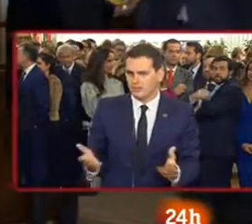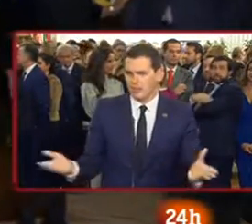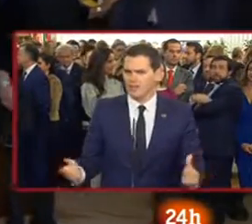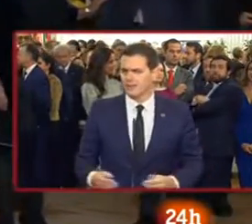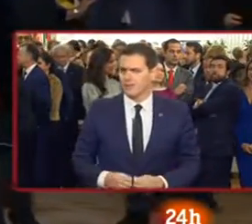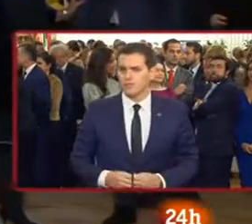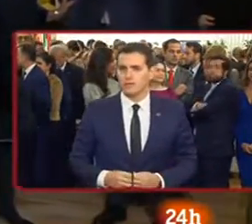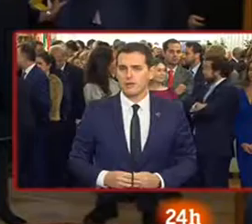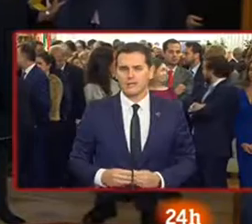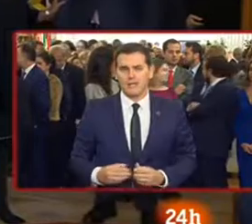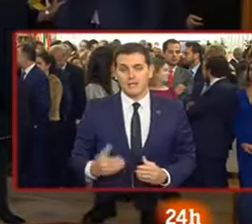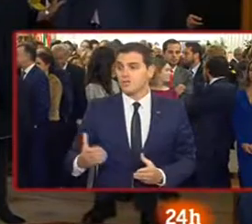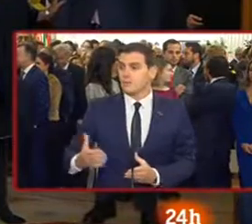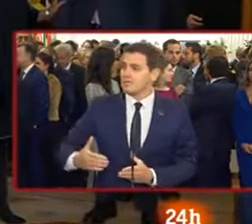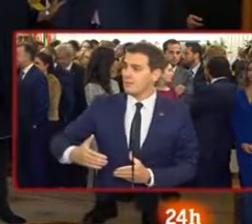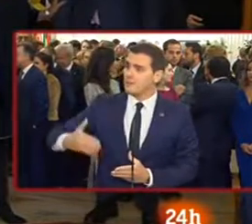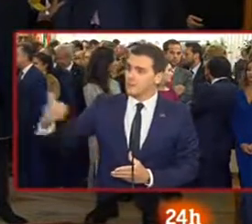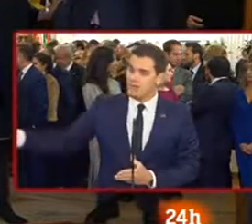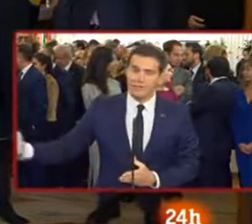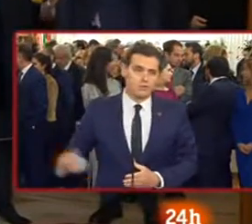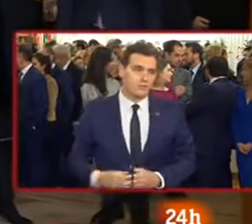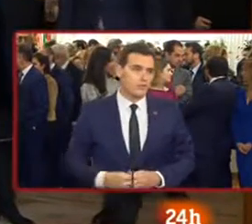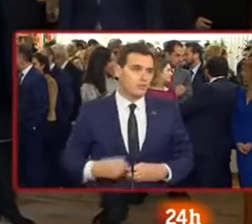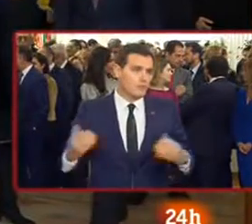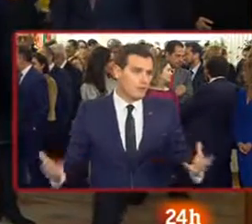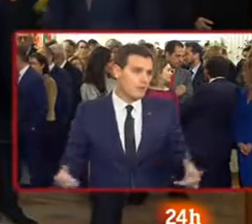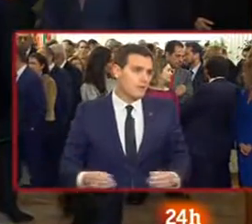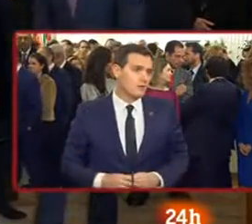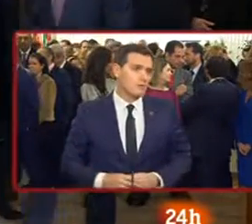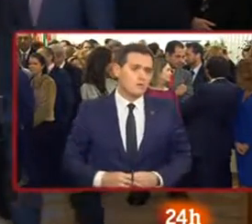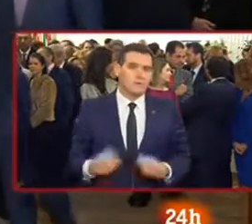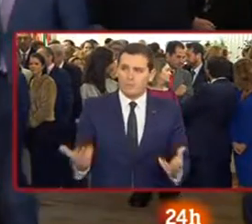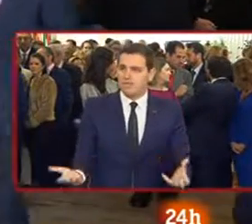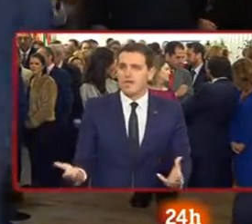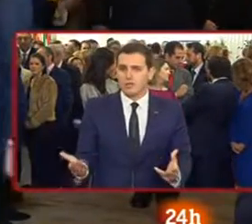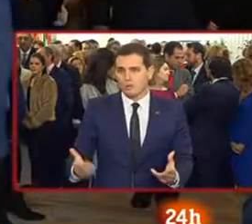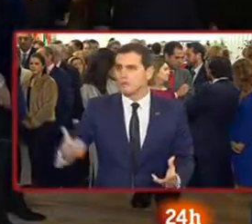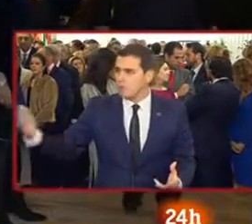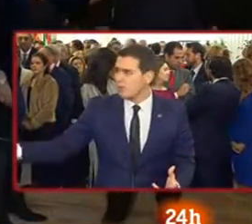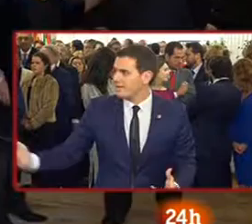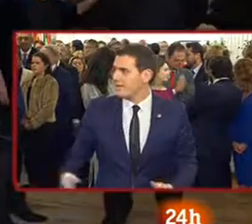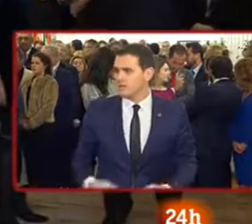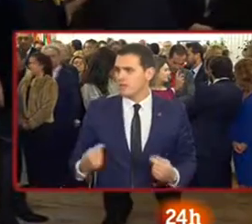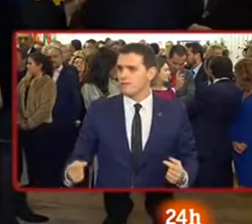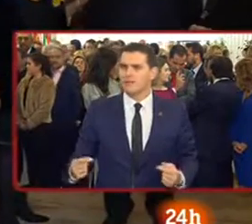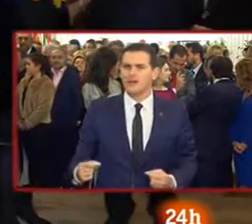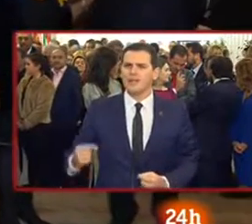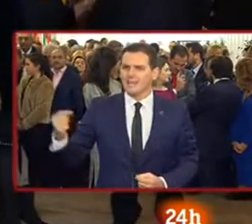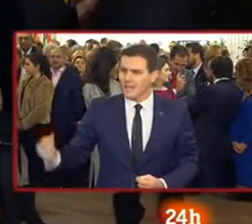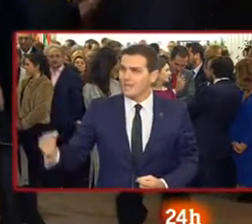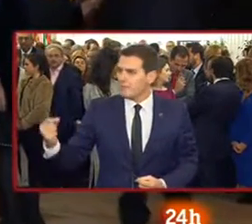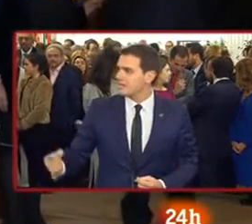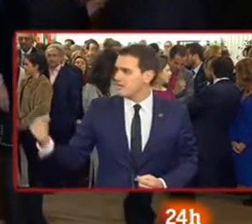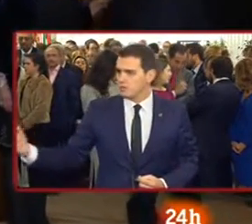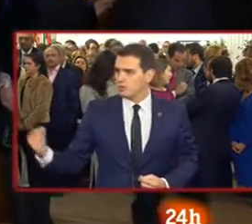y igualdad entre todos los españoles, y eso pasa también por relanzar nuestro proyecto, por darnos la mano y por pensar en los próximos 40 años. Hace falta